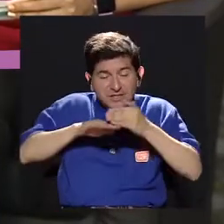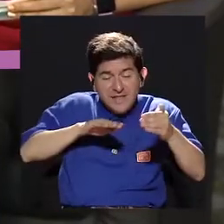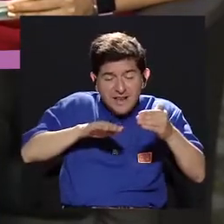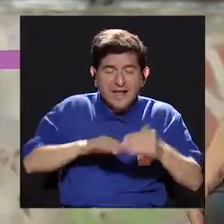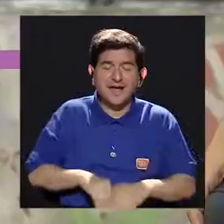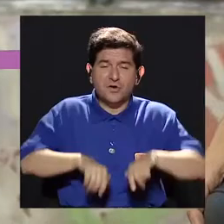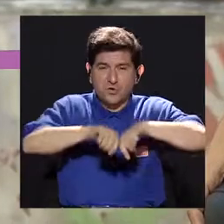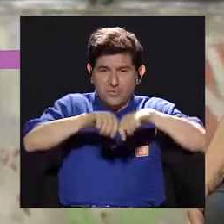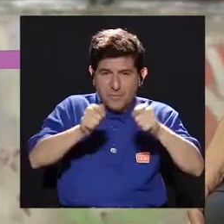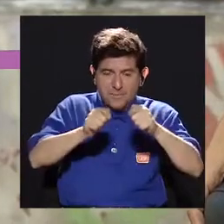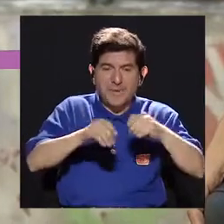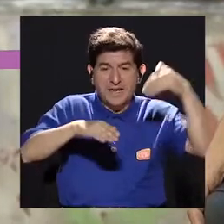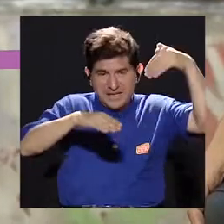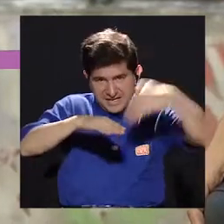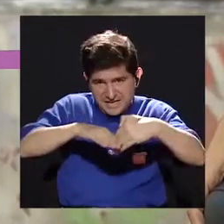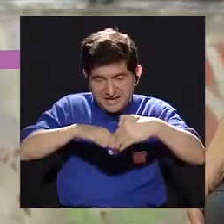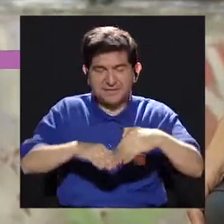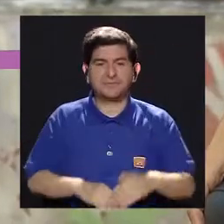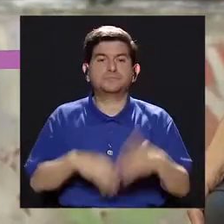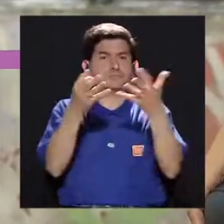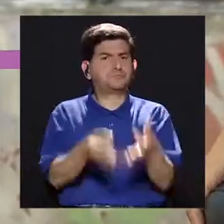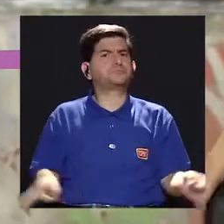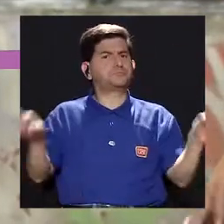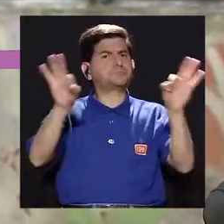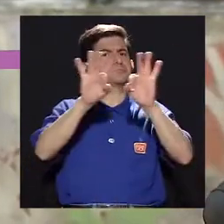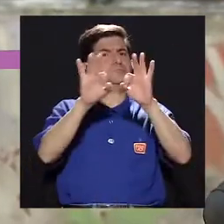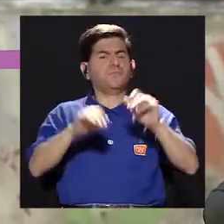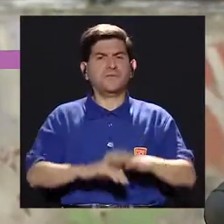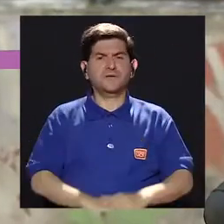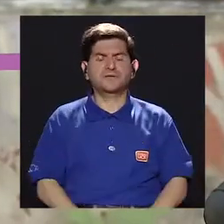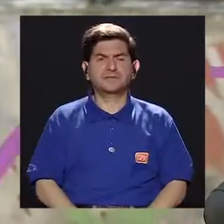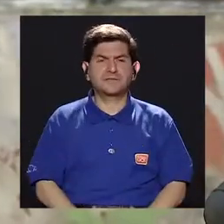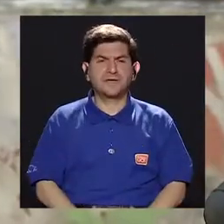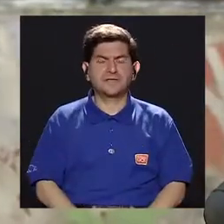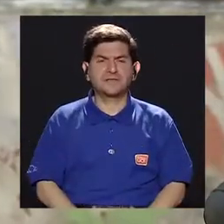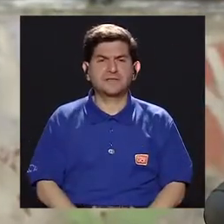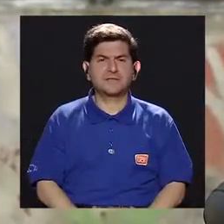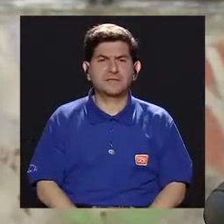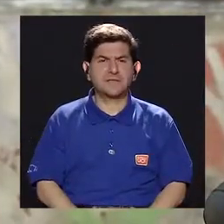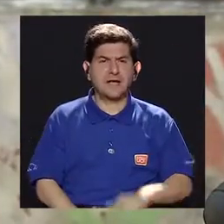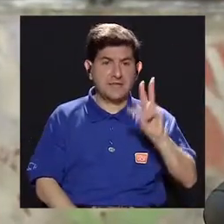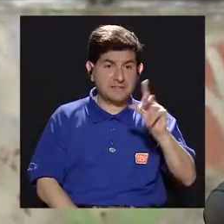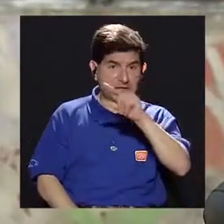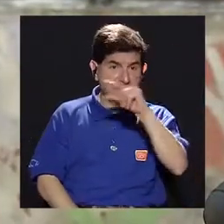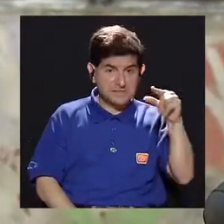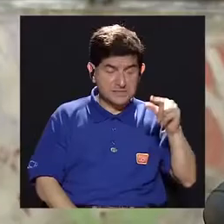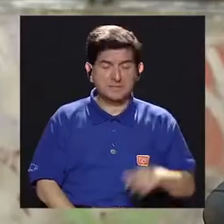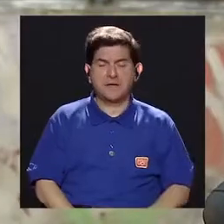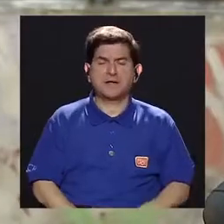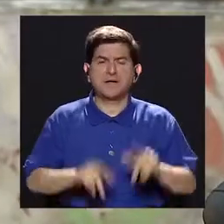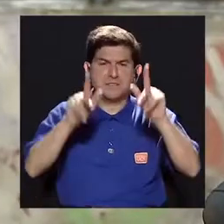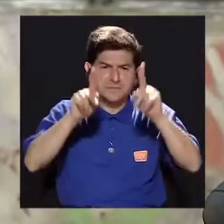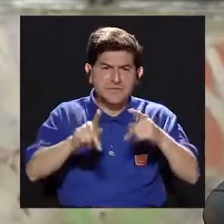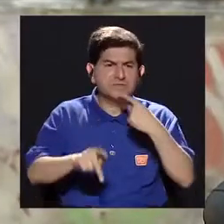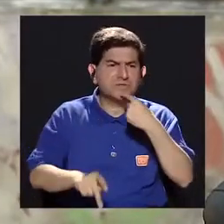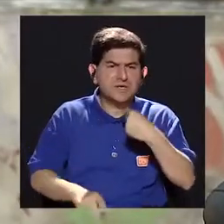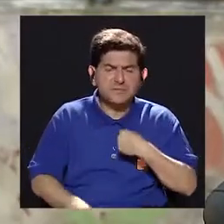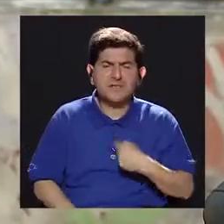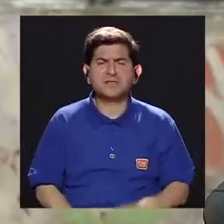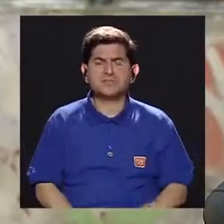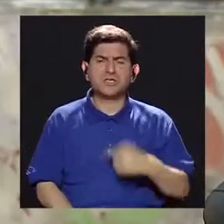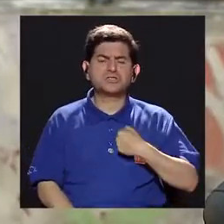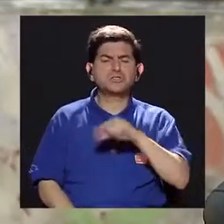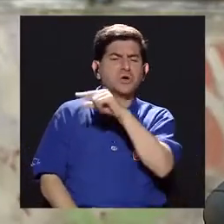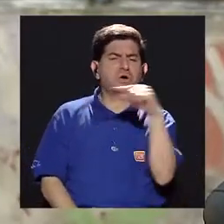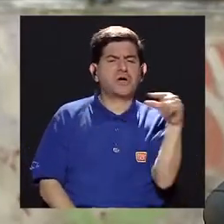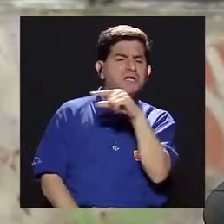contra algo y se parte. Muy importante es que no más seguido de 3 semanas. Hay gente que me dice, me hago un